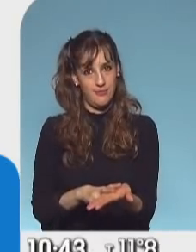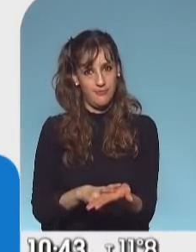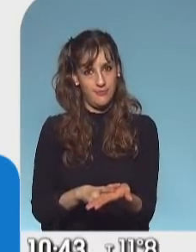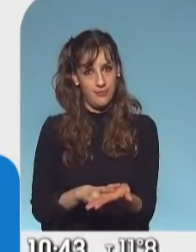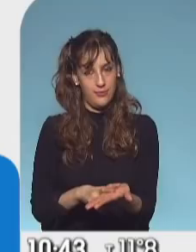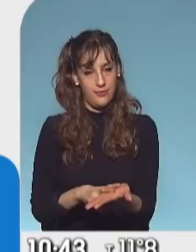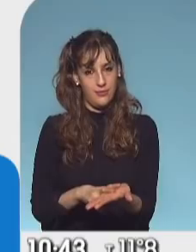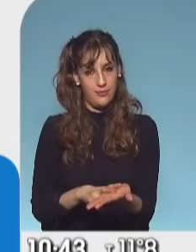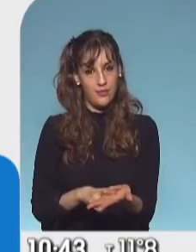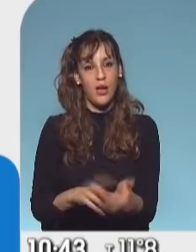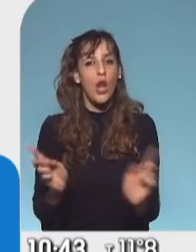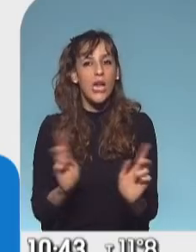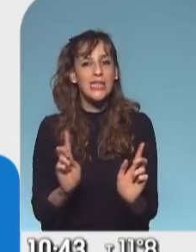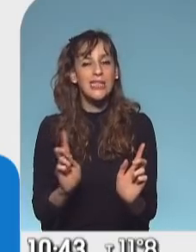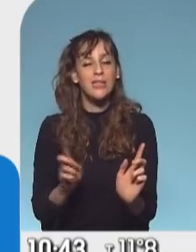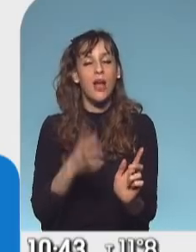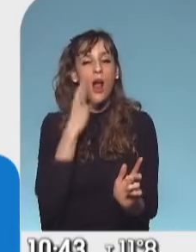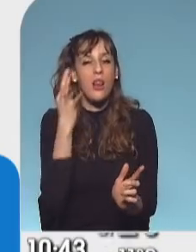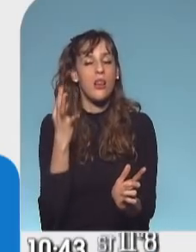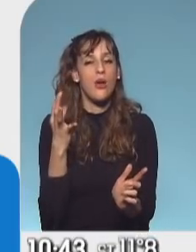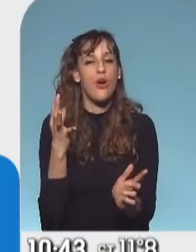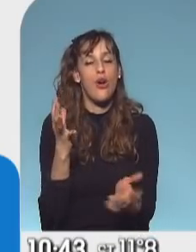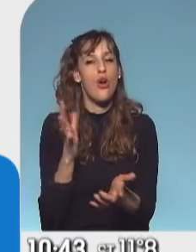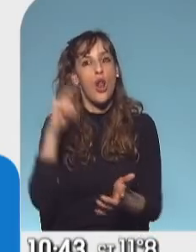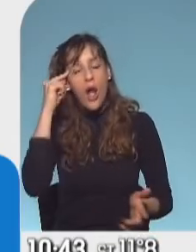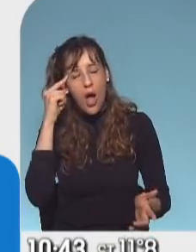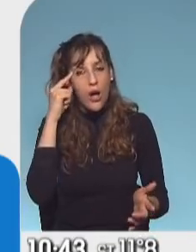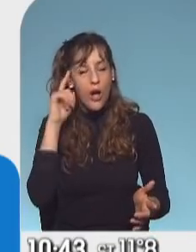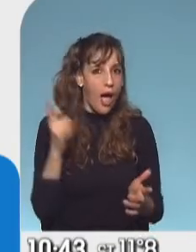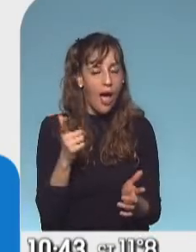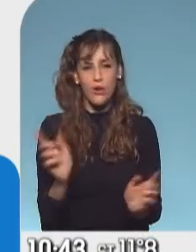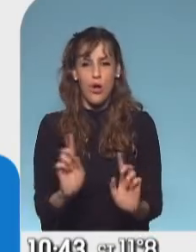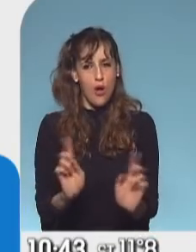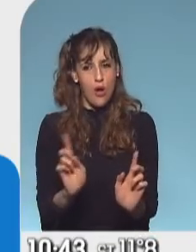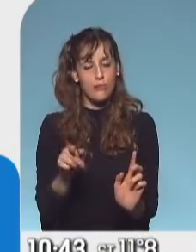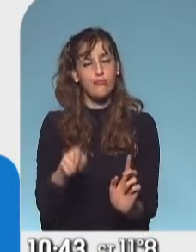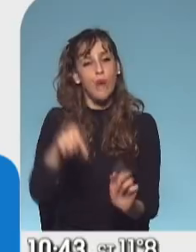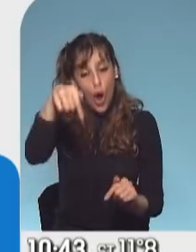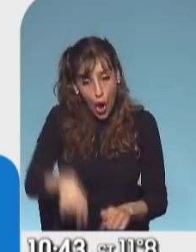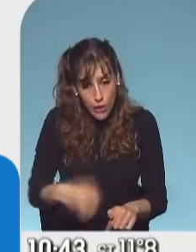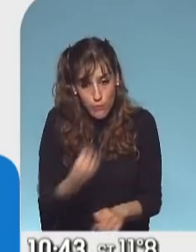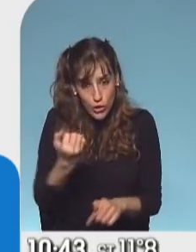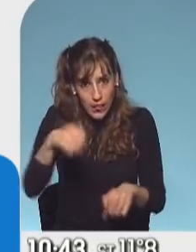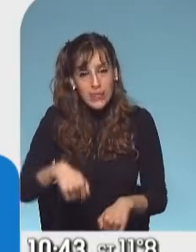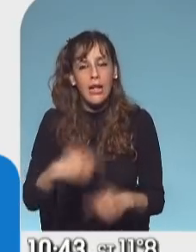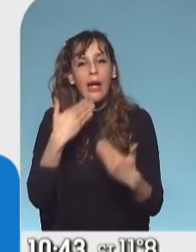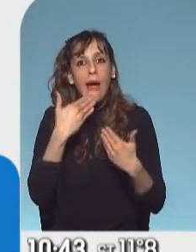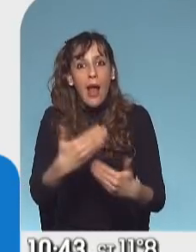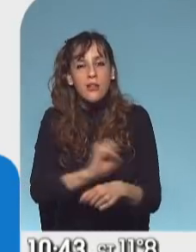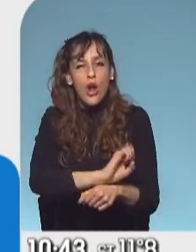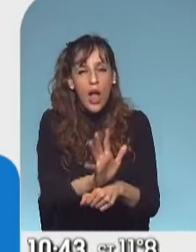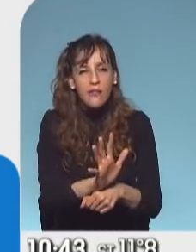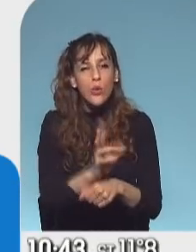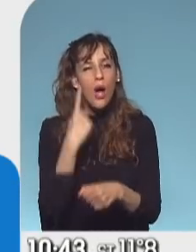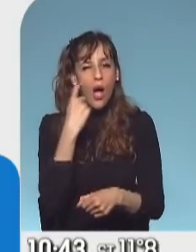No estoy invitando a ninguna locura. Estoy invitando a repensar a partir de lo que quedó en evidencia cómo es